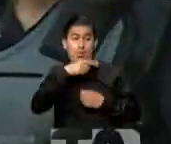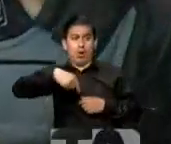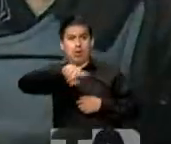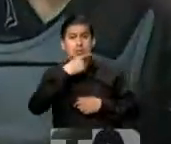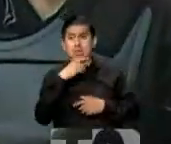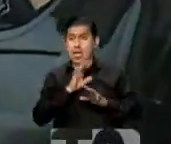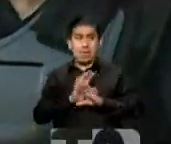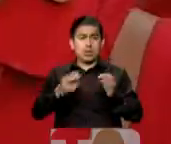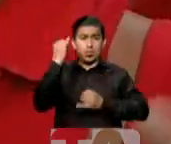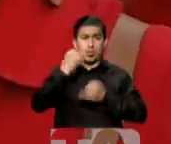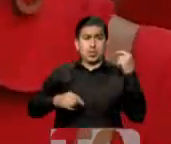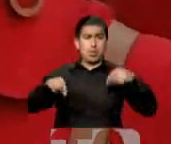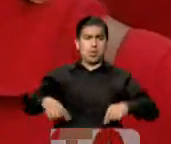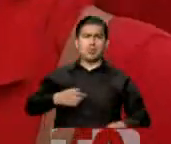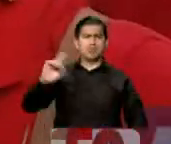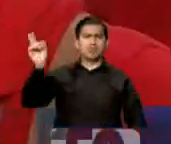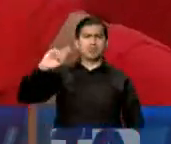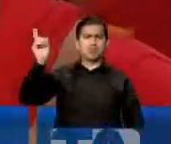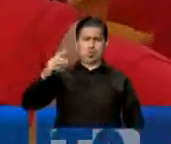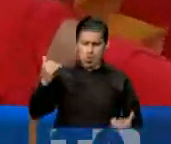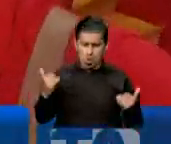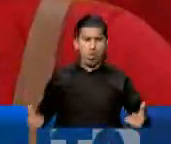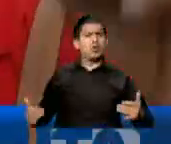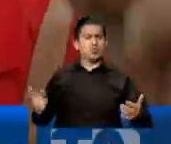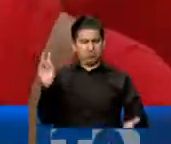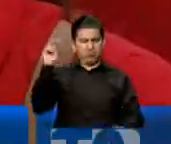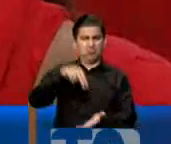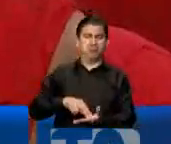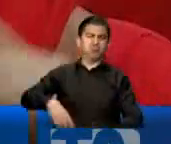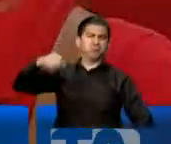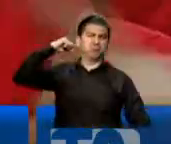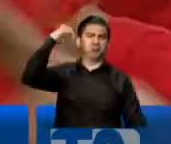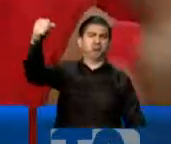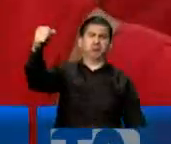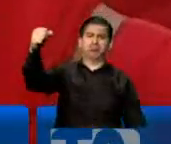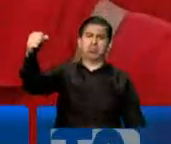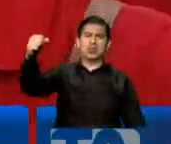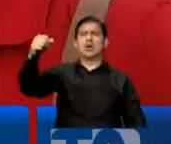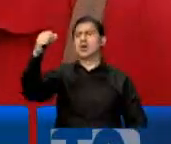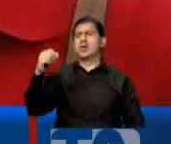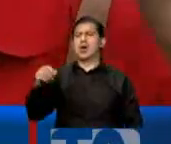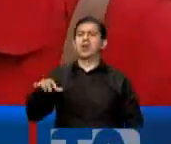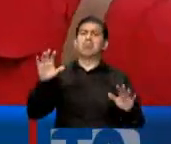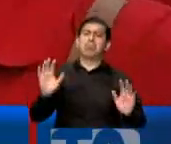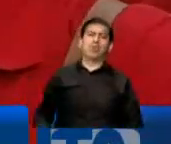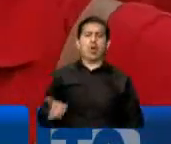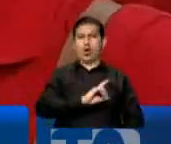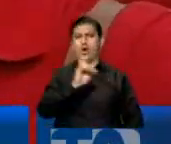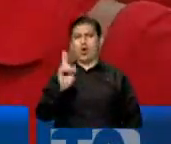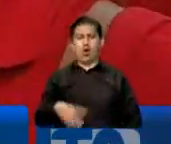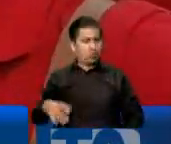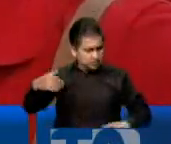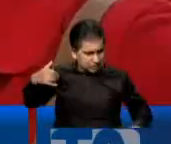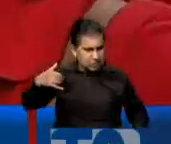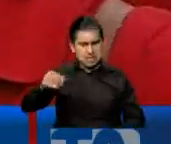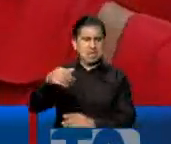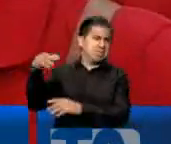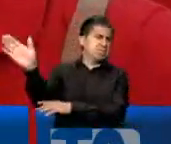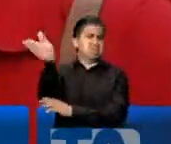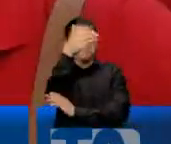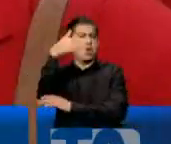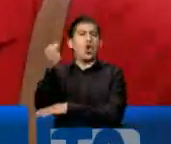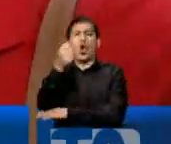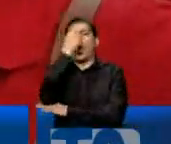no será la última. Nos encontramos en pie de lucha y no vamos a soltar la lucha. Vamos a sostener nuestra bandera